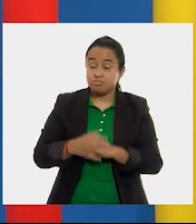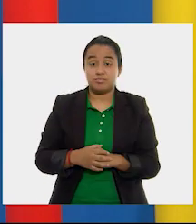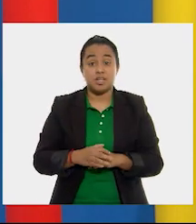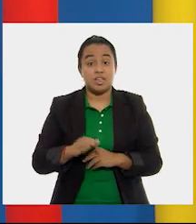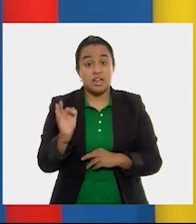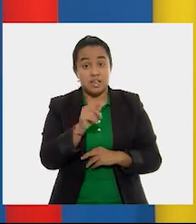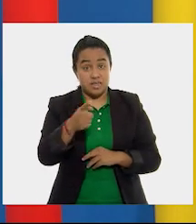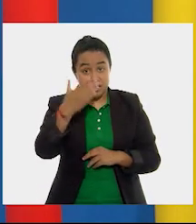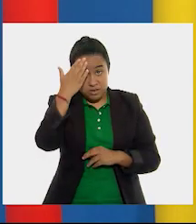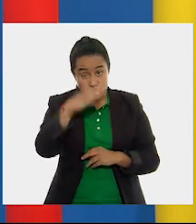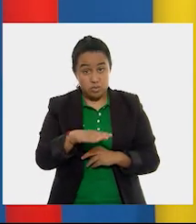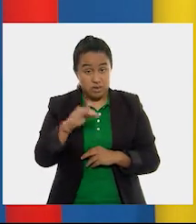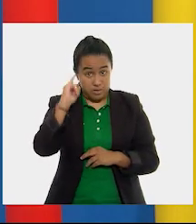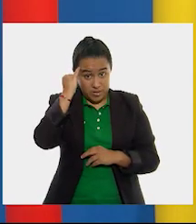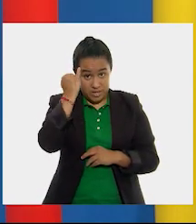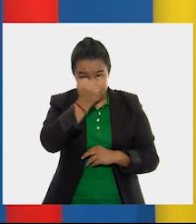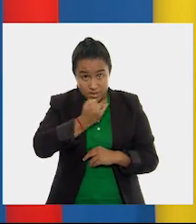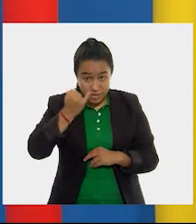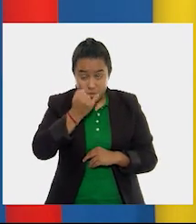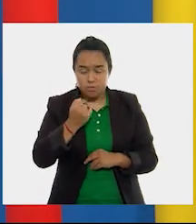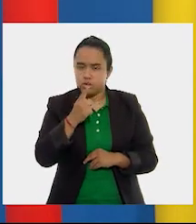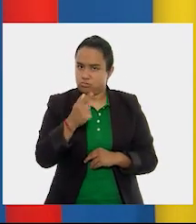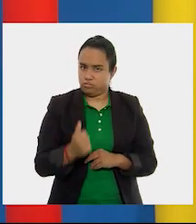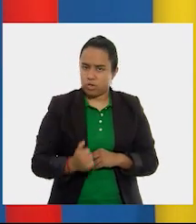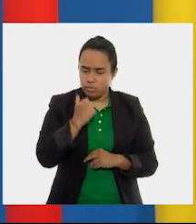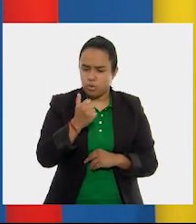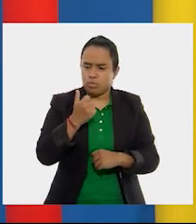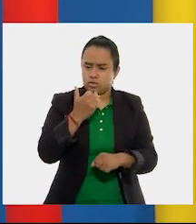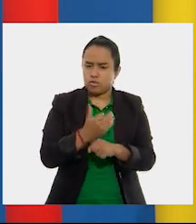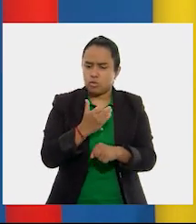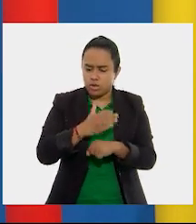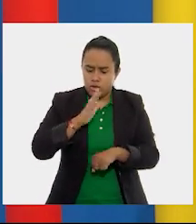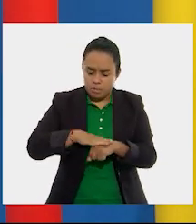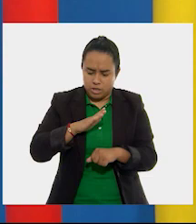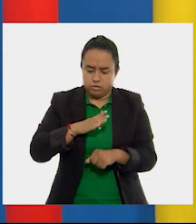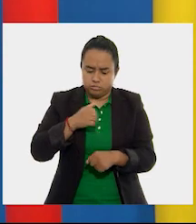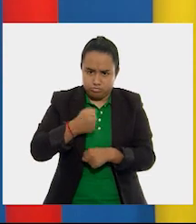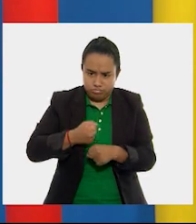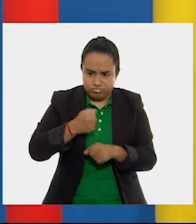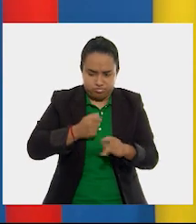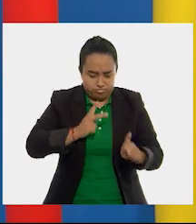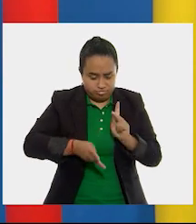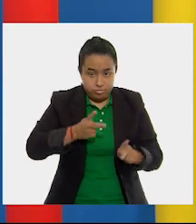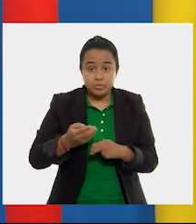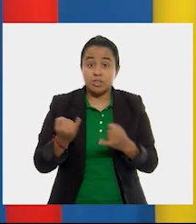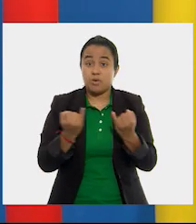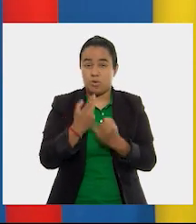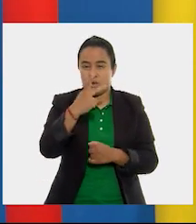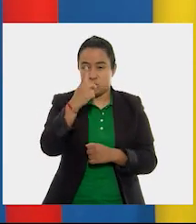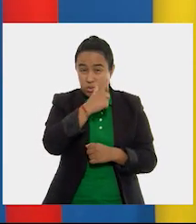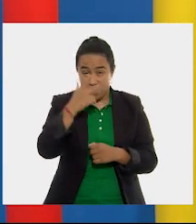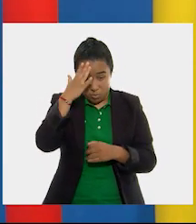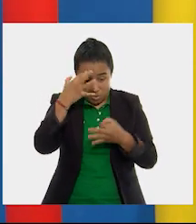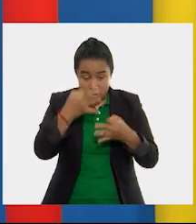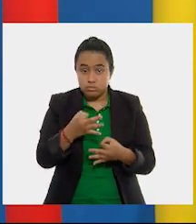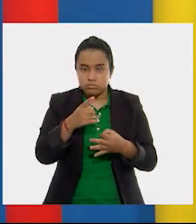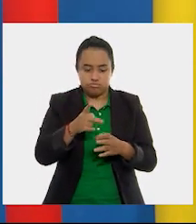la fortuna de hablar una lengua indígena, aprovecha también este momento para practicarla y platica con tu familia en tu lengua